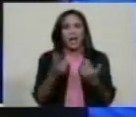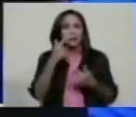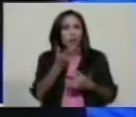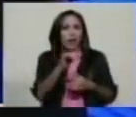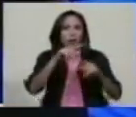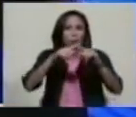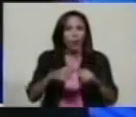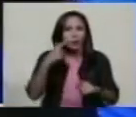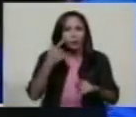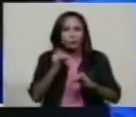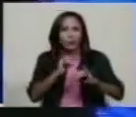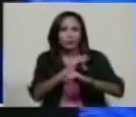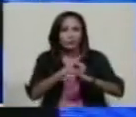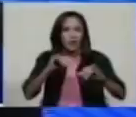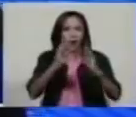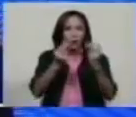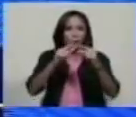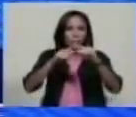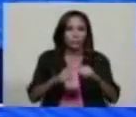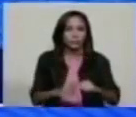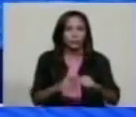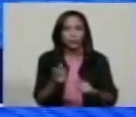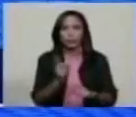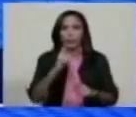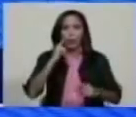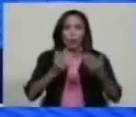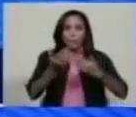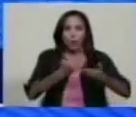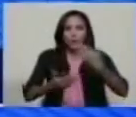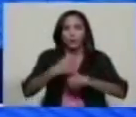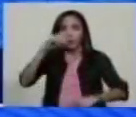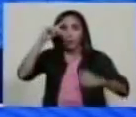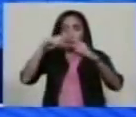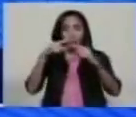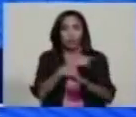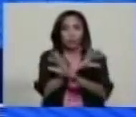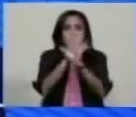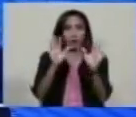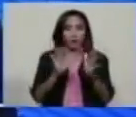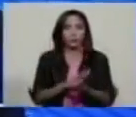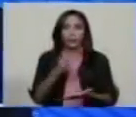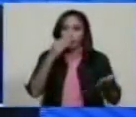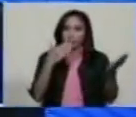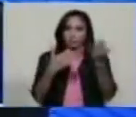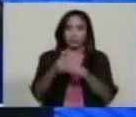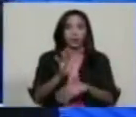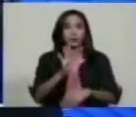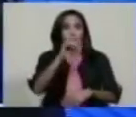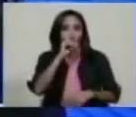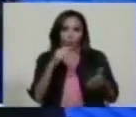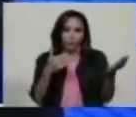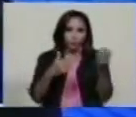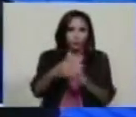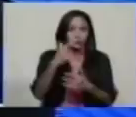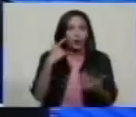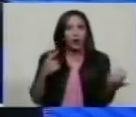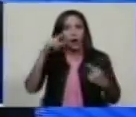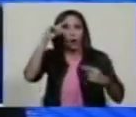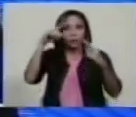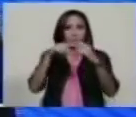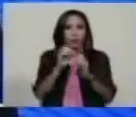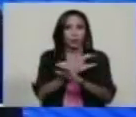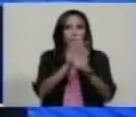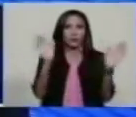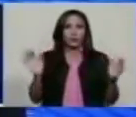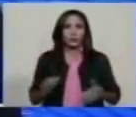hoy, sino cuánto podemos proveer en la meta de ellos establecida. Para los próximos 5 años, China se ha planteado, y eso lo ha anunciado